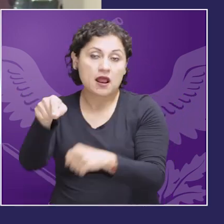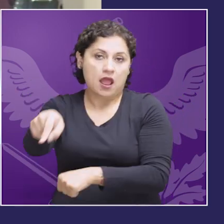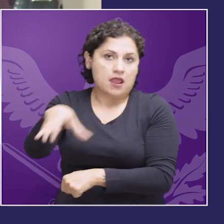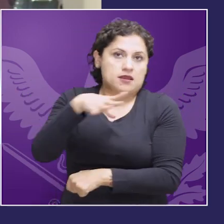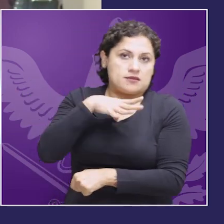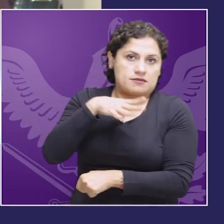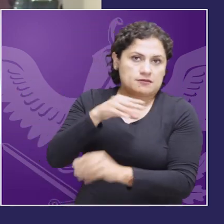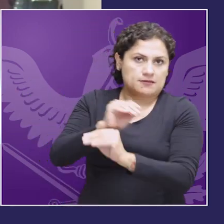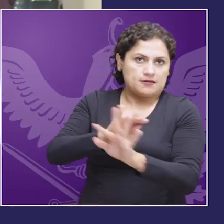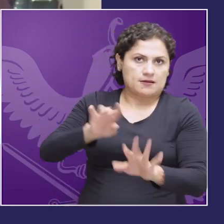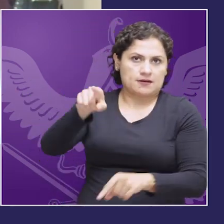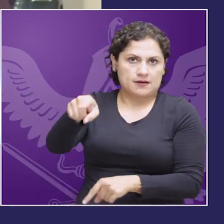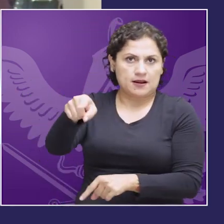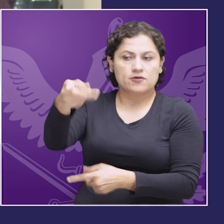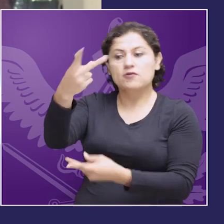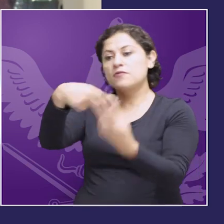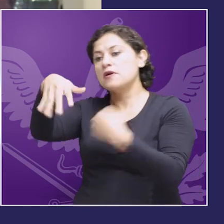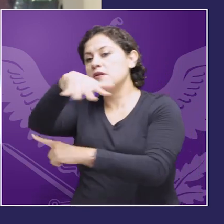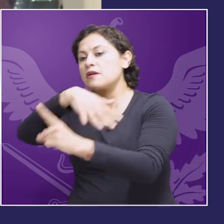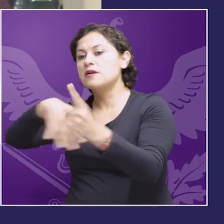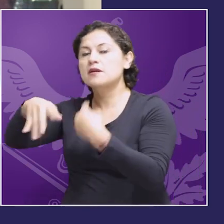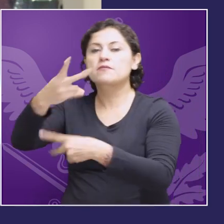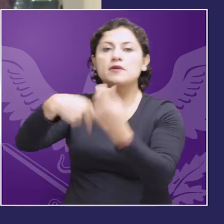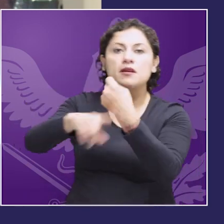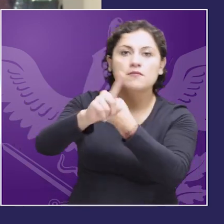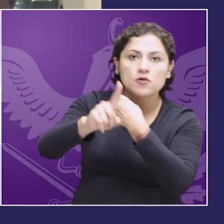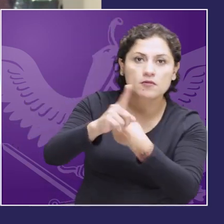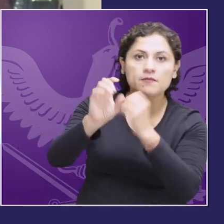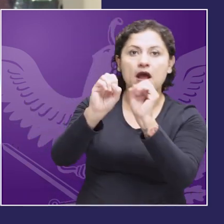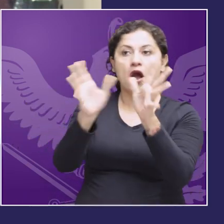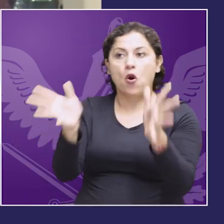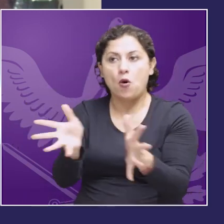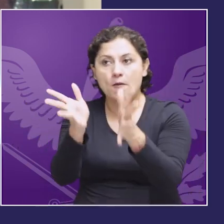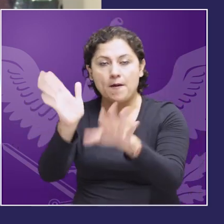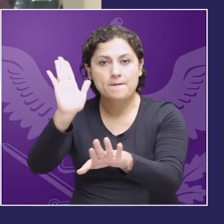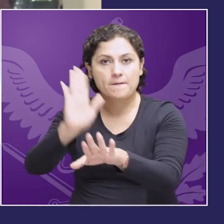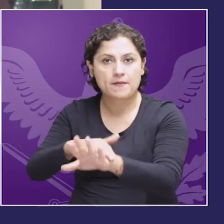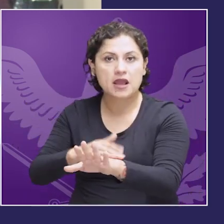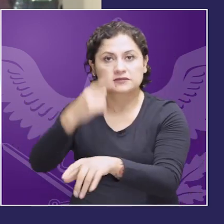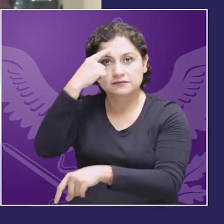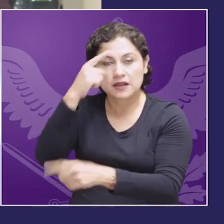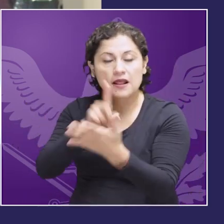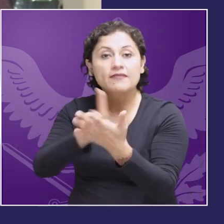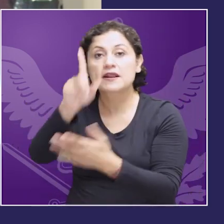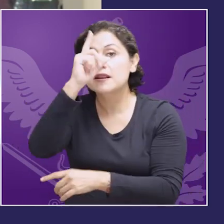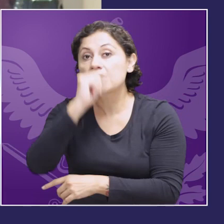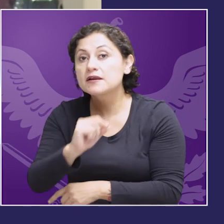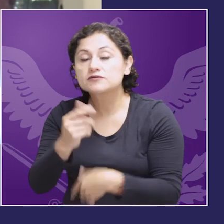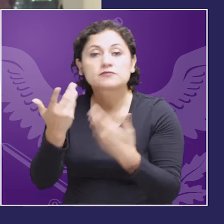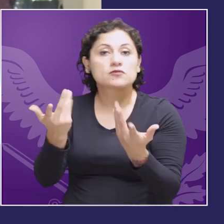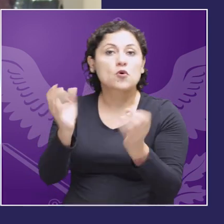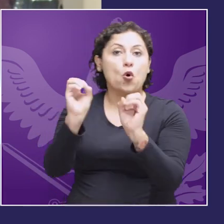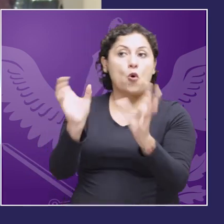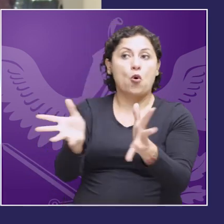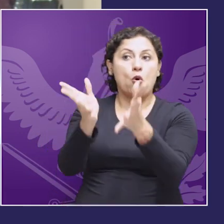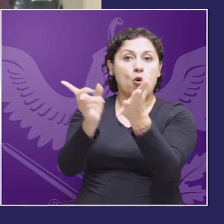la dinámica, dificultan o potencian el acceso a los derechos. Entonces, bueno, el